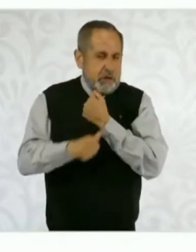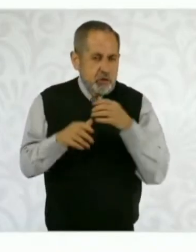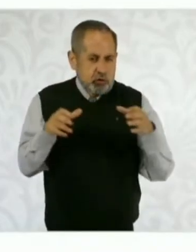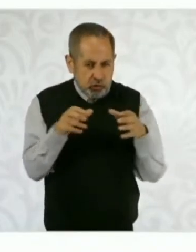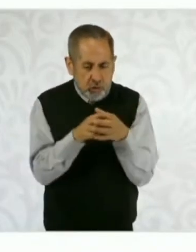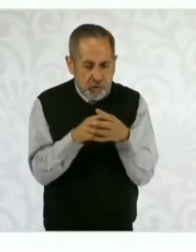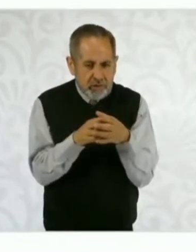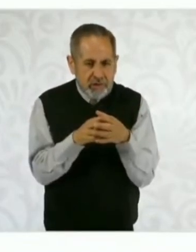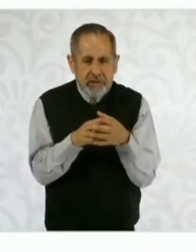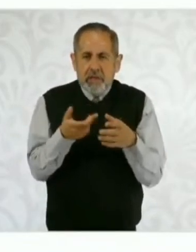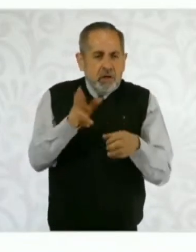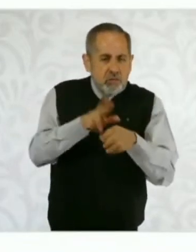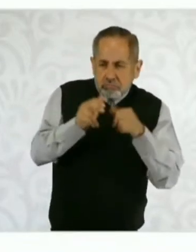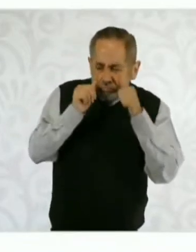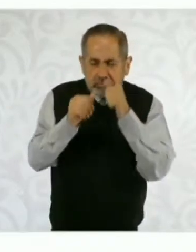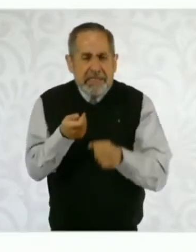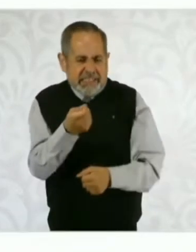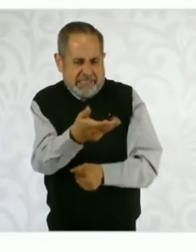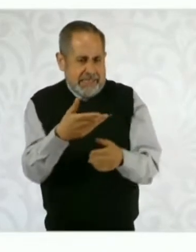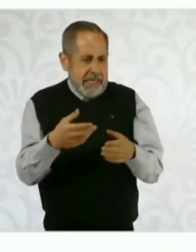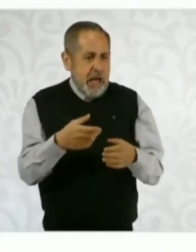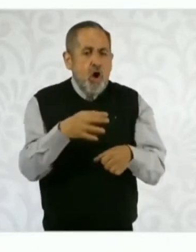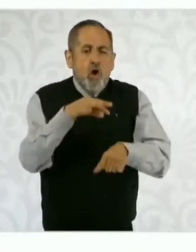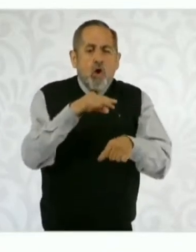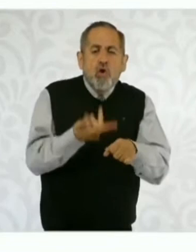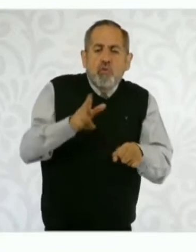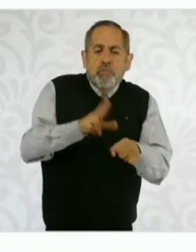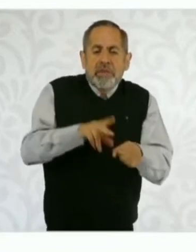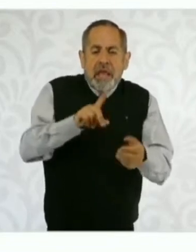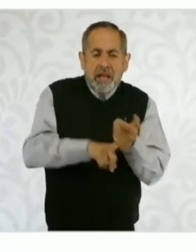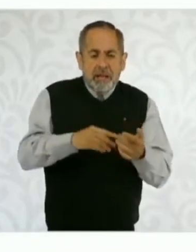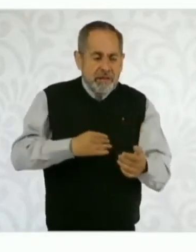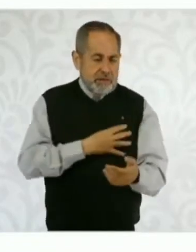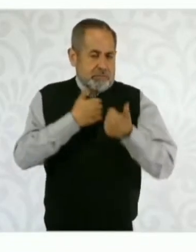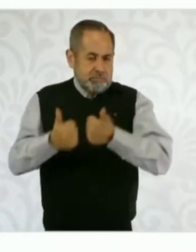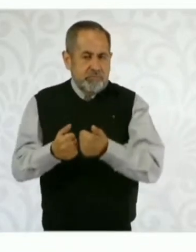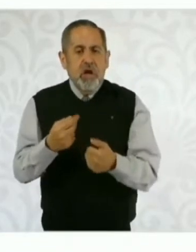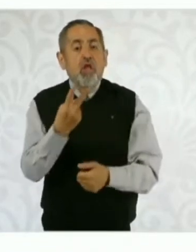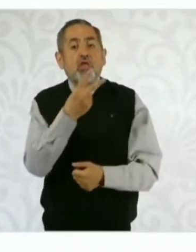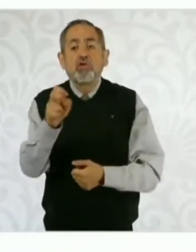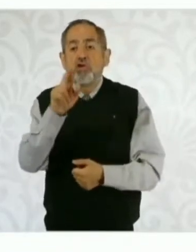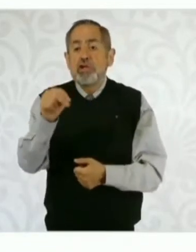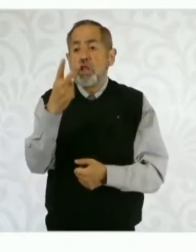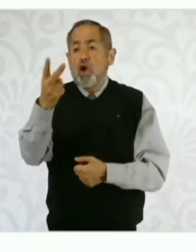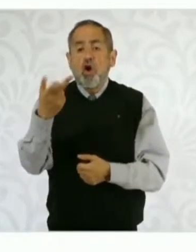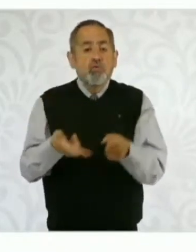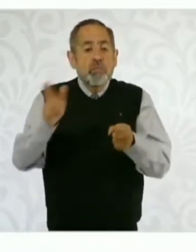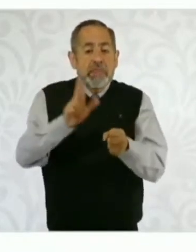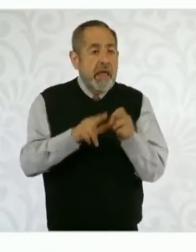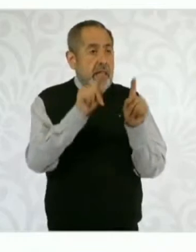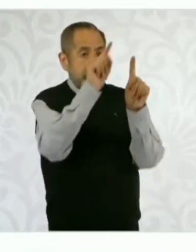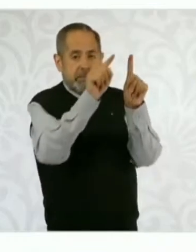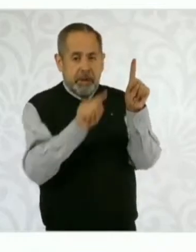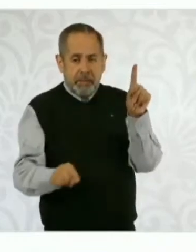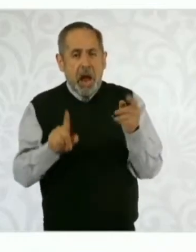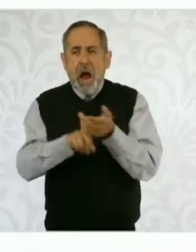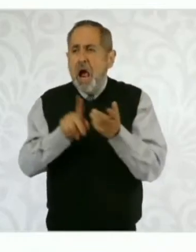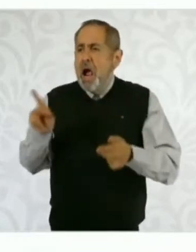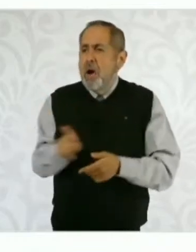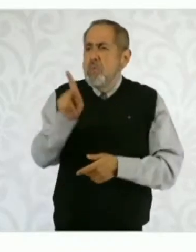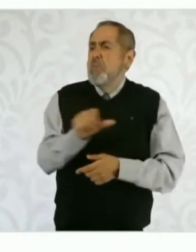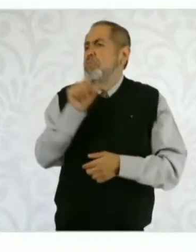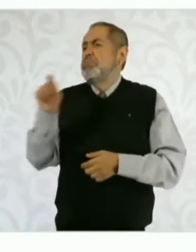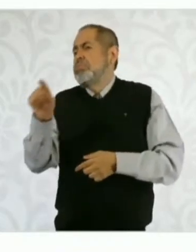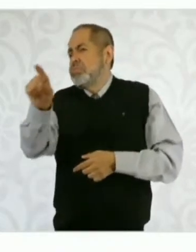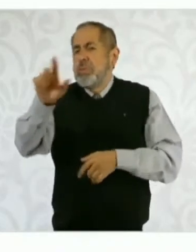equipos clínico-quirúrgicos del bienestar, en los 282 hospitales ubicados en las zonas rurales,